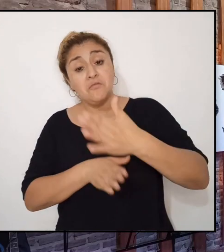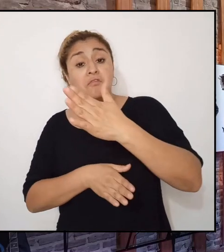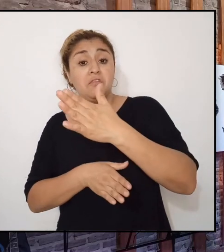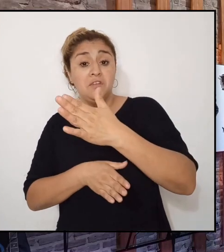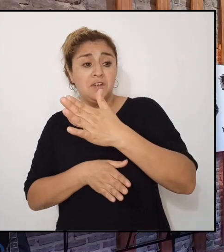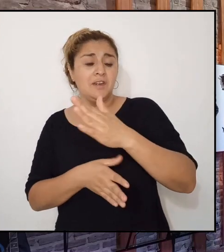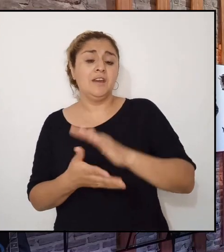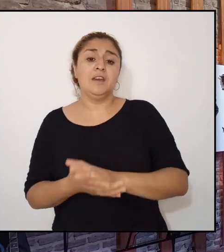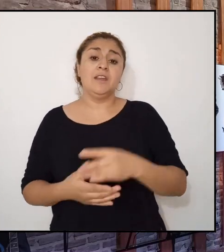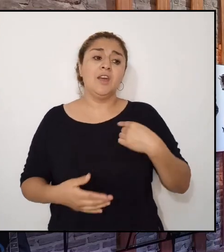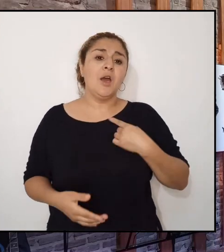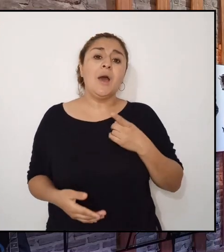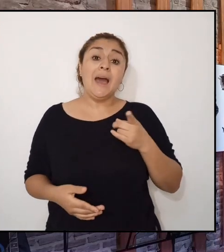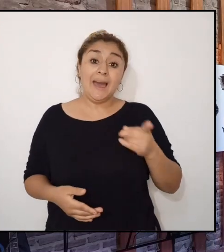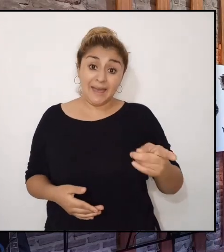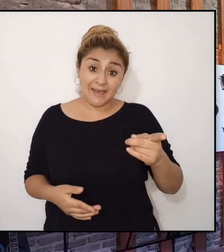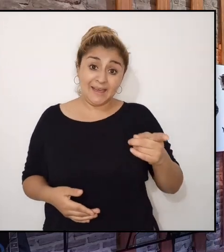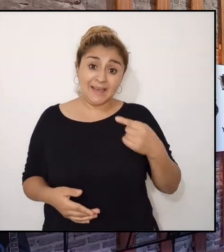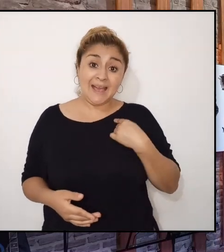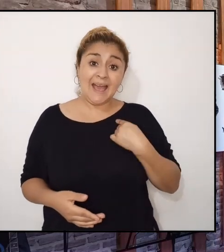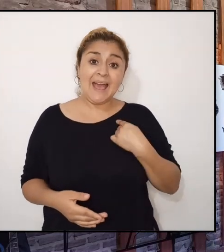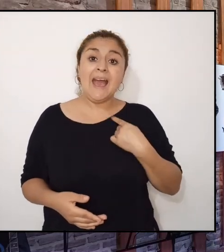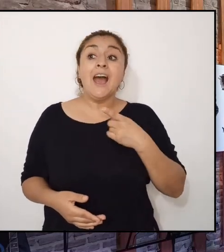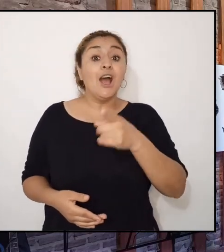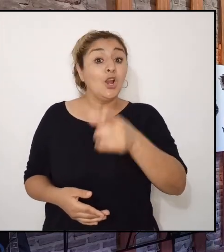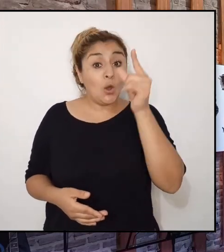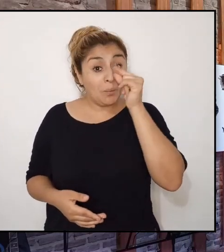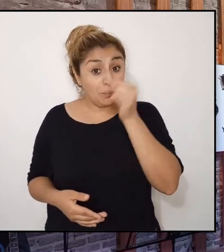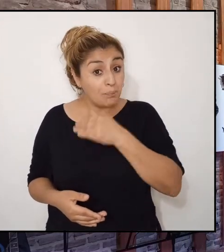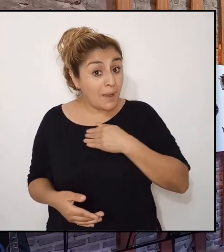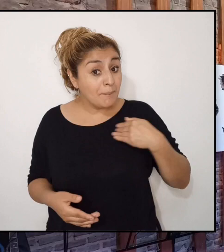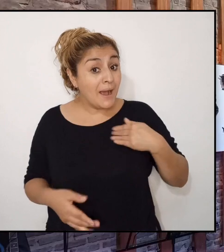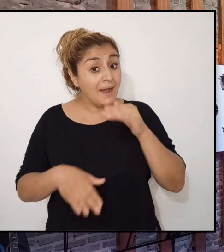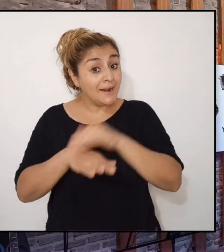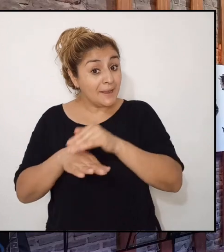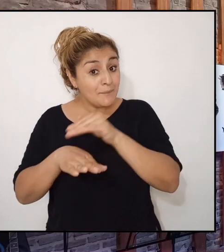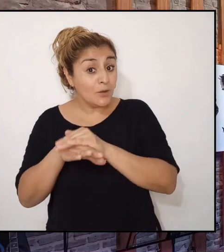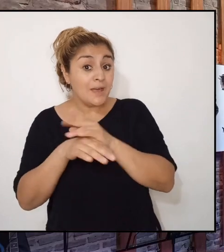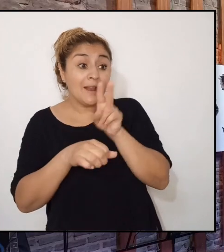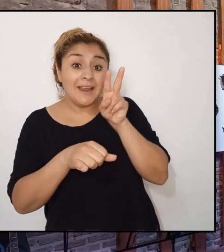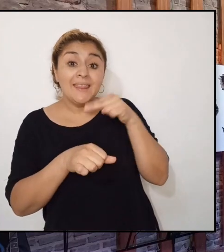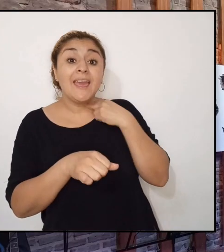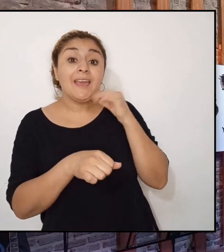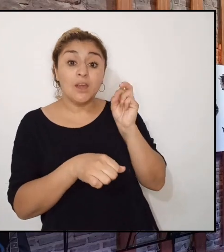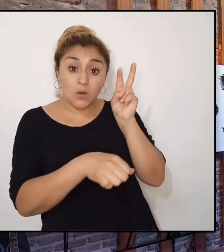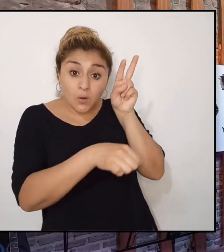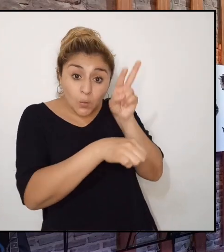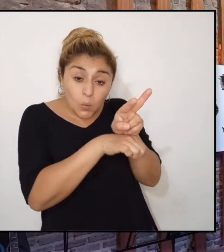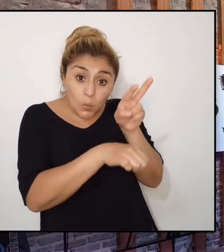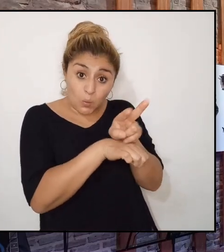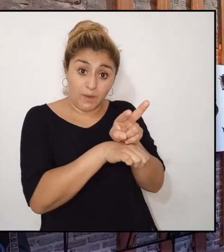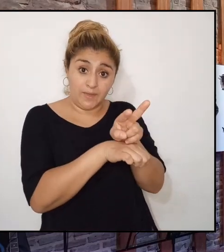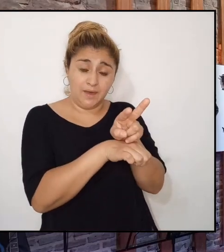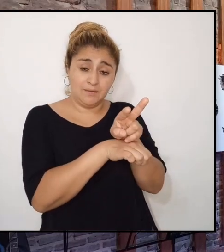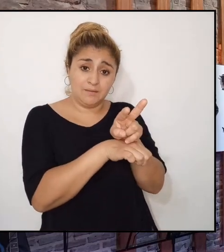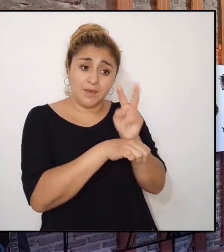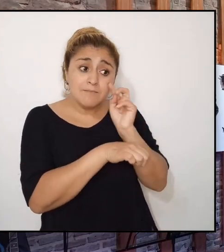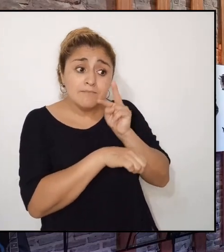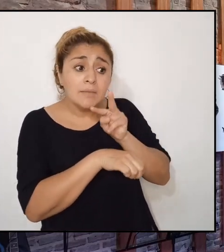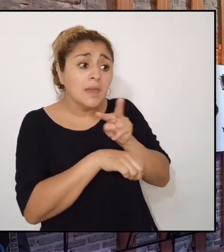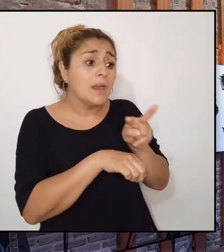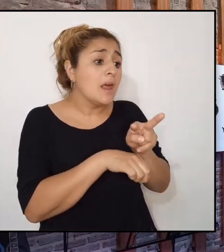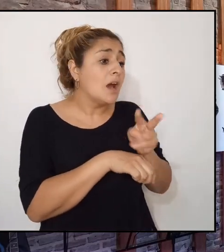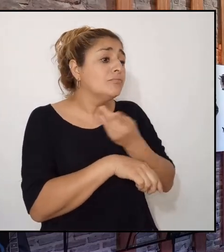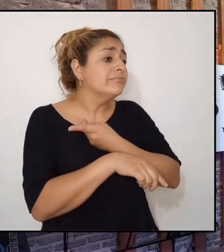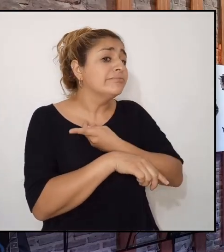la responsabilidad era de los padres. Lo dejaron, se fueron, charlando con la vecina, sea, ay, qué lindo, viste, la remerita